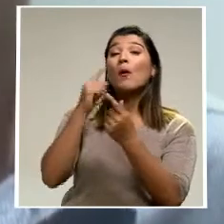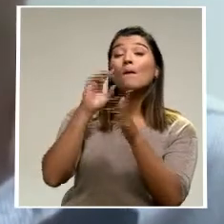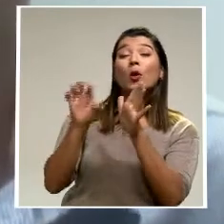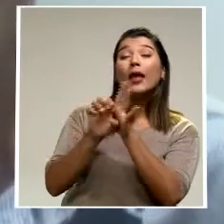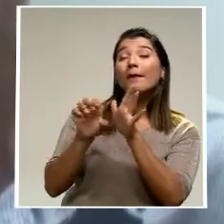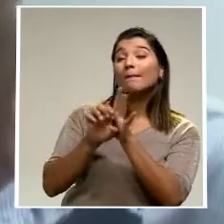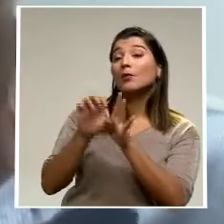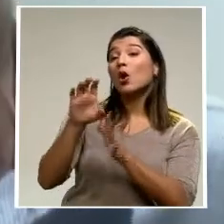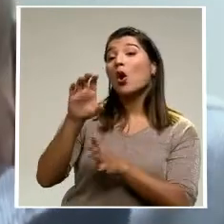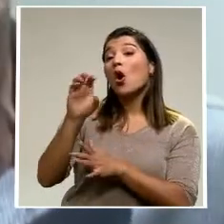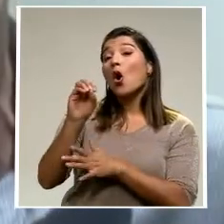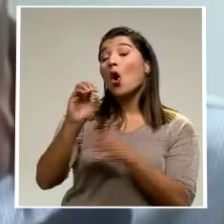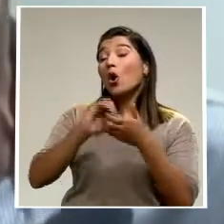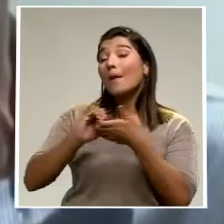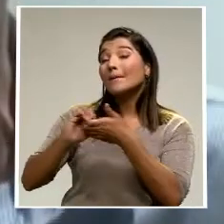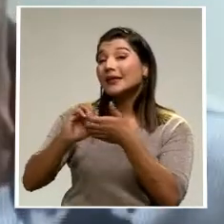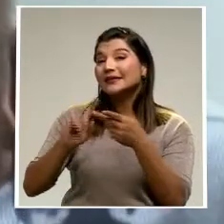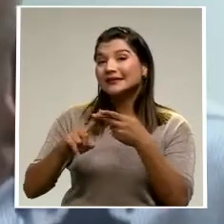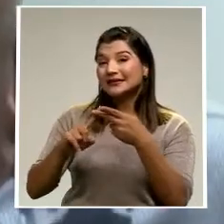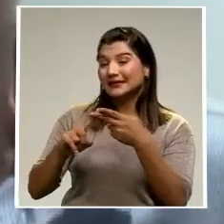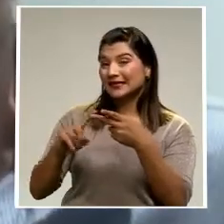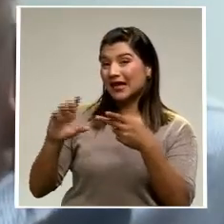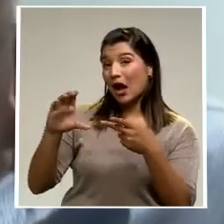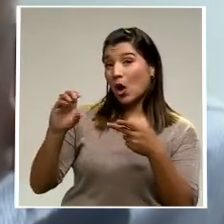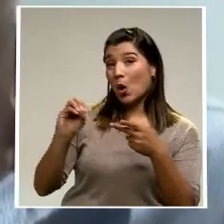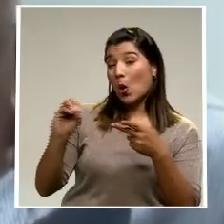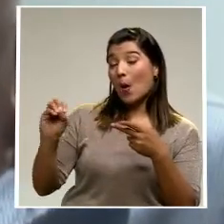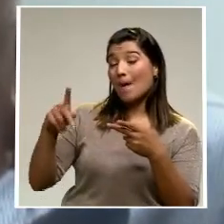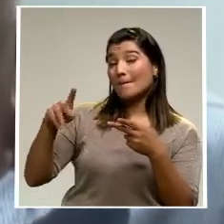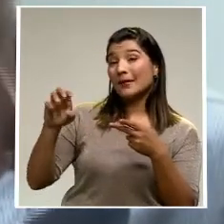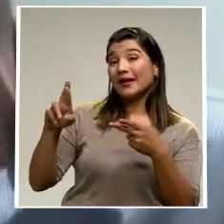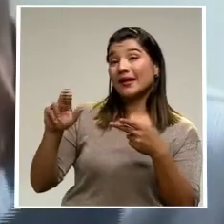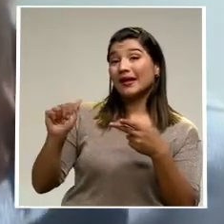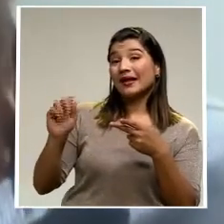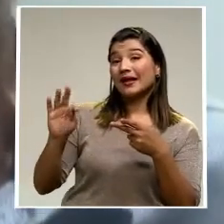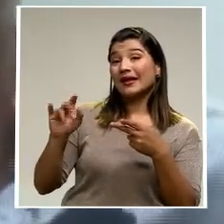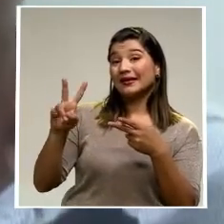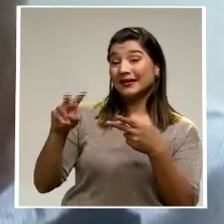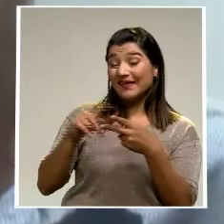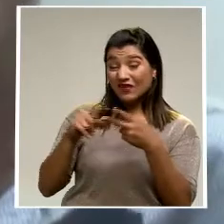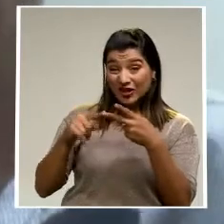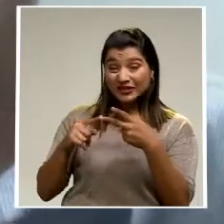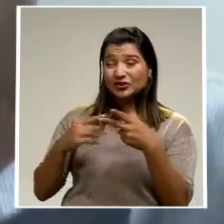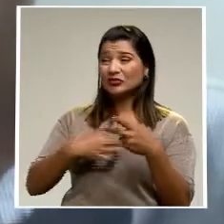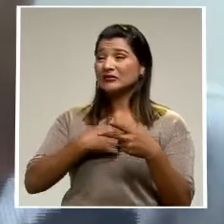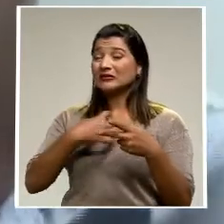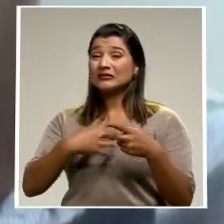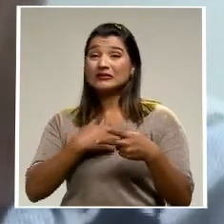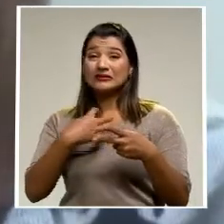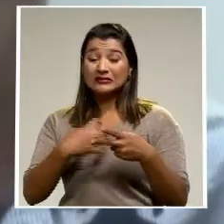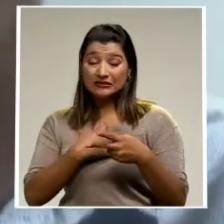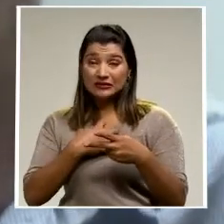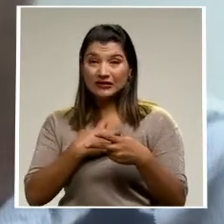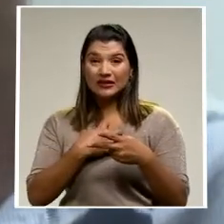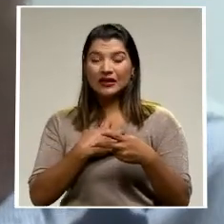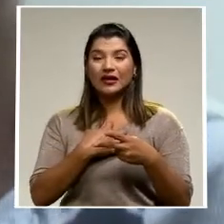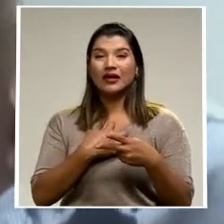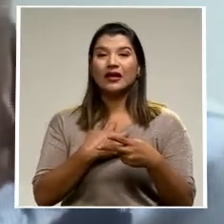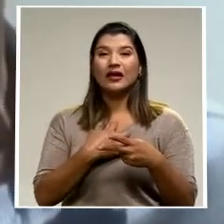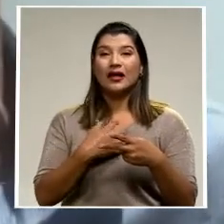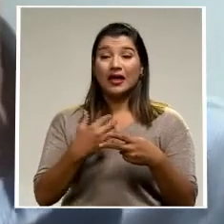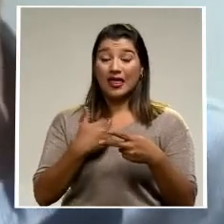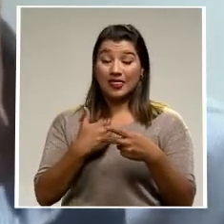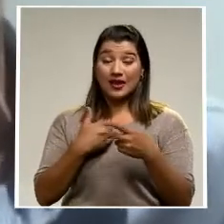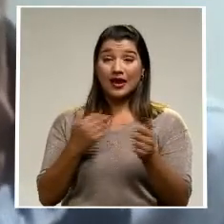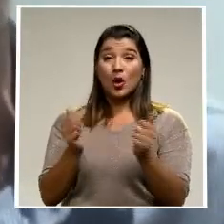cooperativo, el grupo solidarista, hay grupos sindicales que están prácticamente renegando, ¿verdad?, de los vínculos que otrora tuvieran con el Partido de Liberación Nacional,